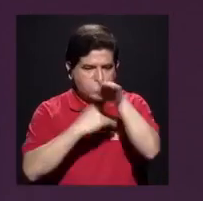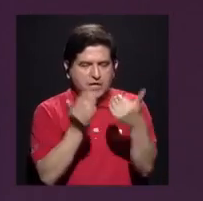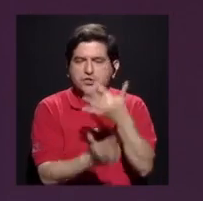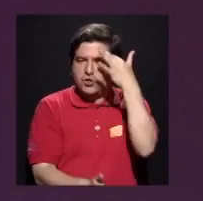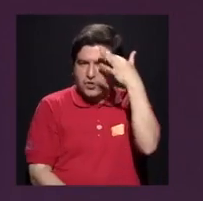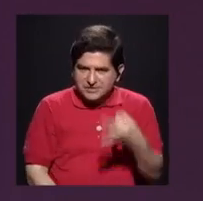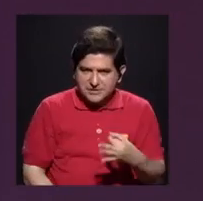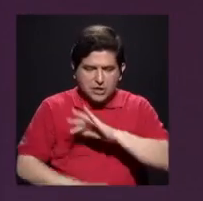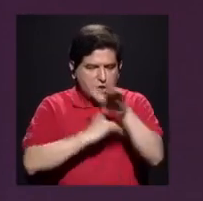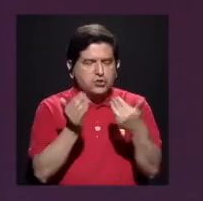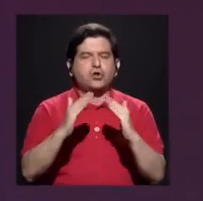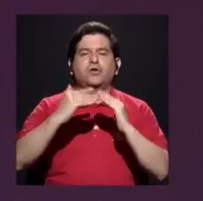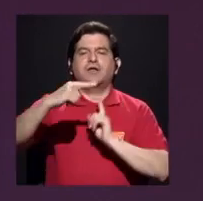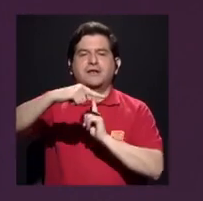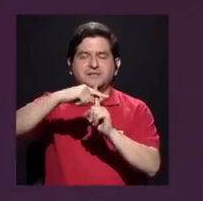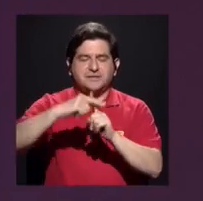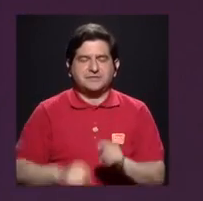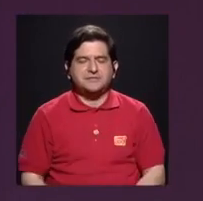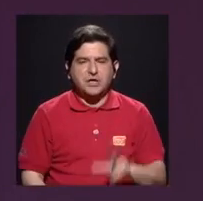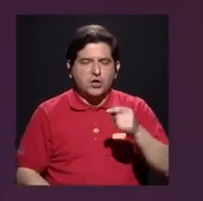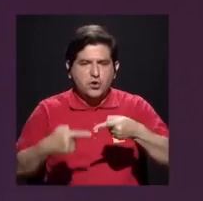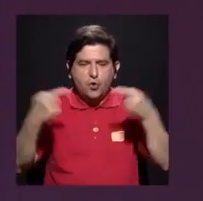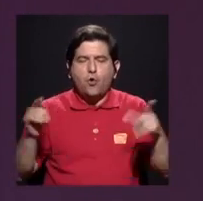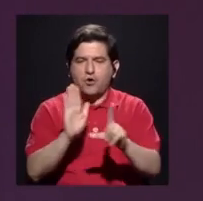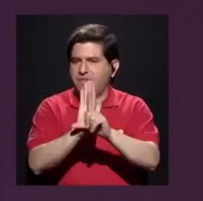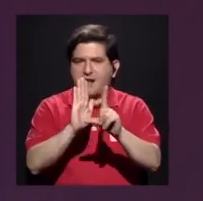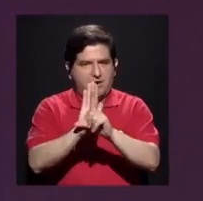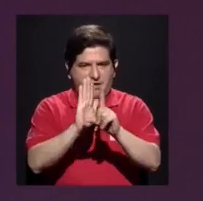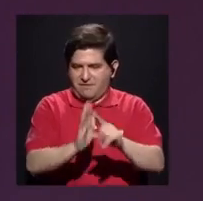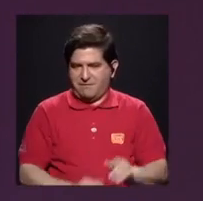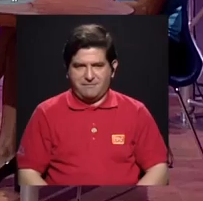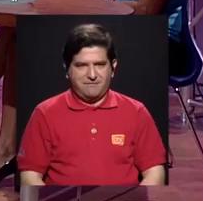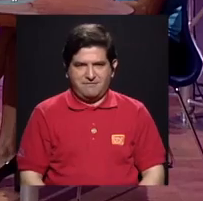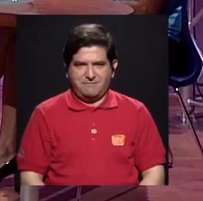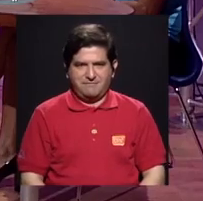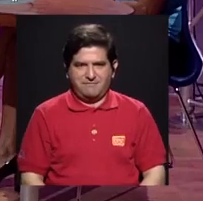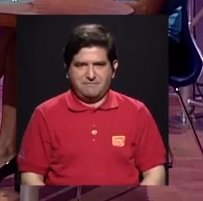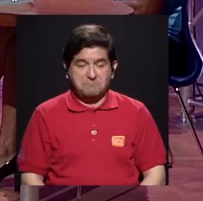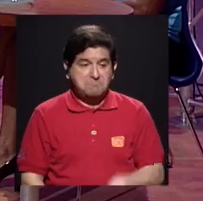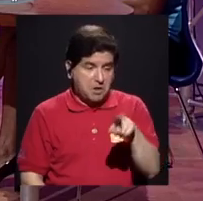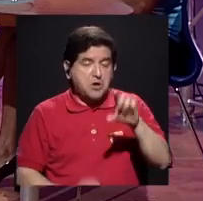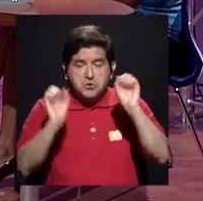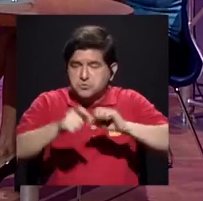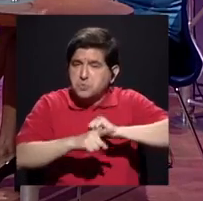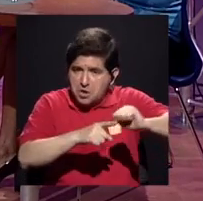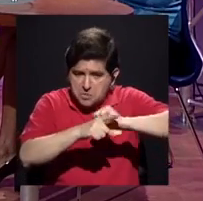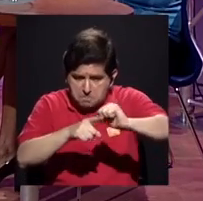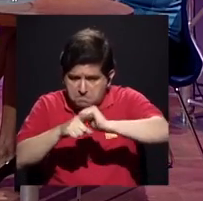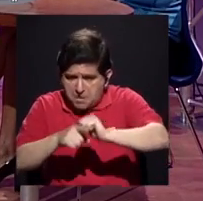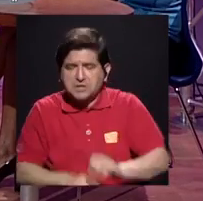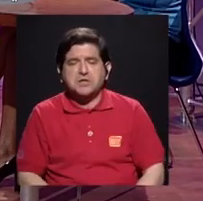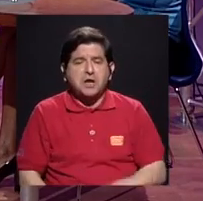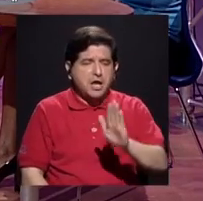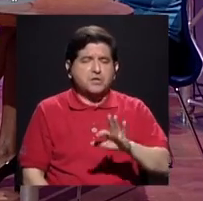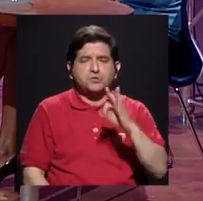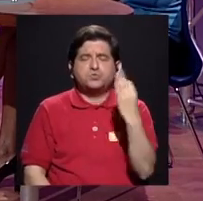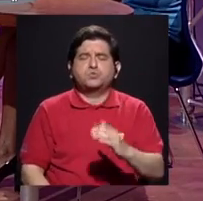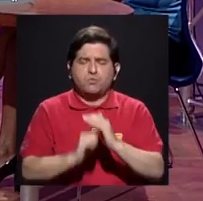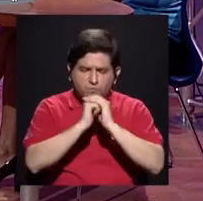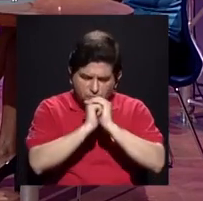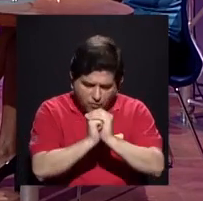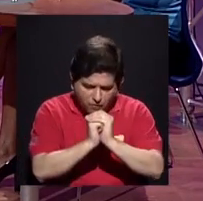credos todas las iglesias mientras no se opongan a la legalidad a practicar a ser su culto